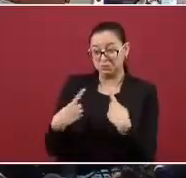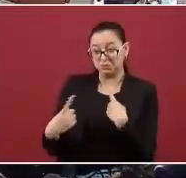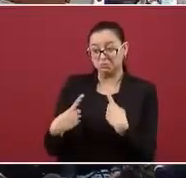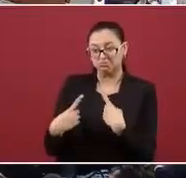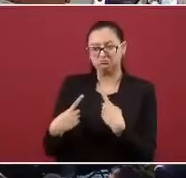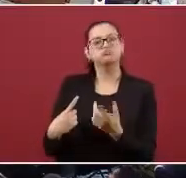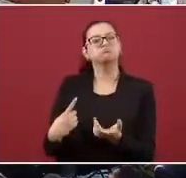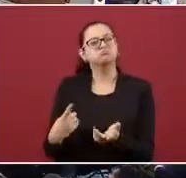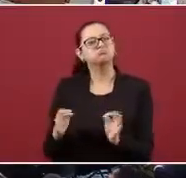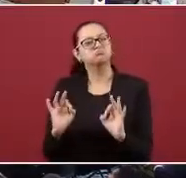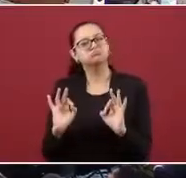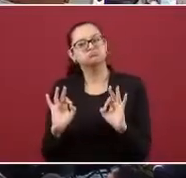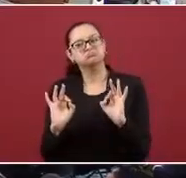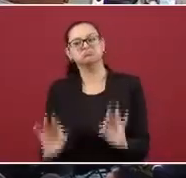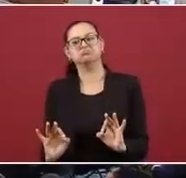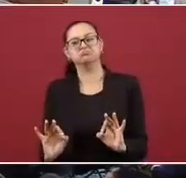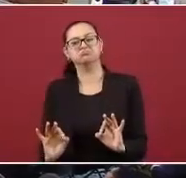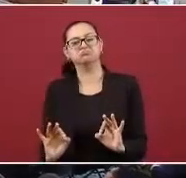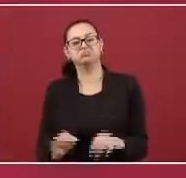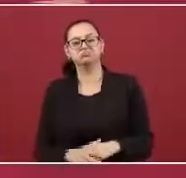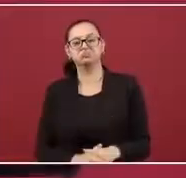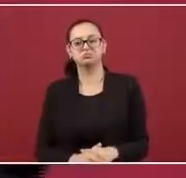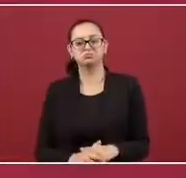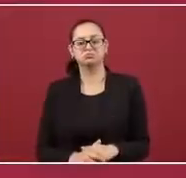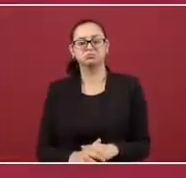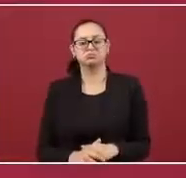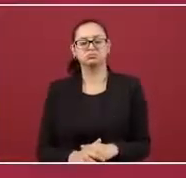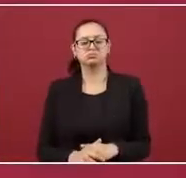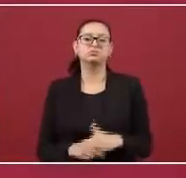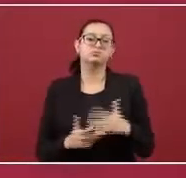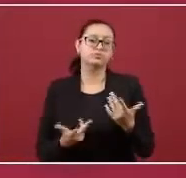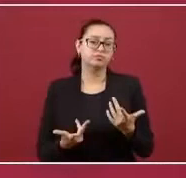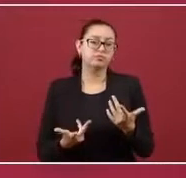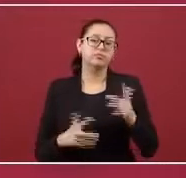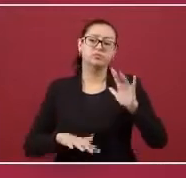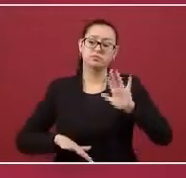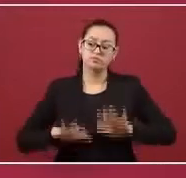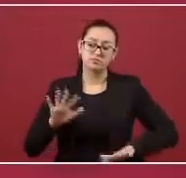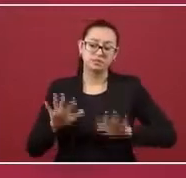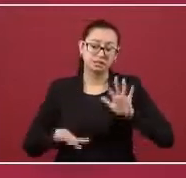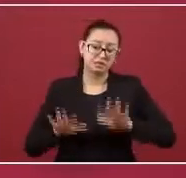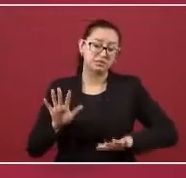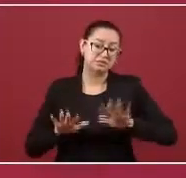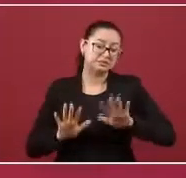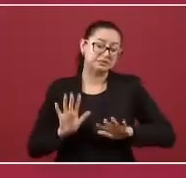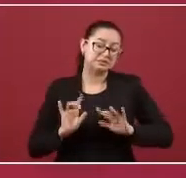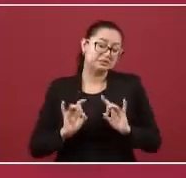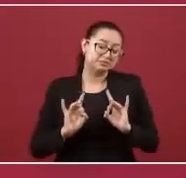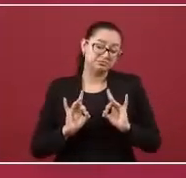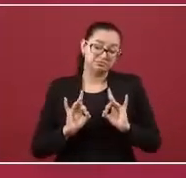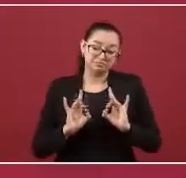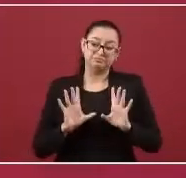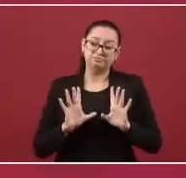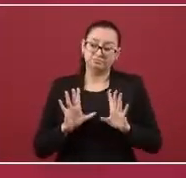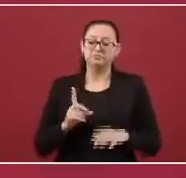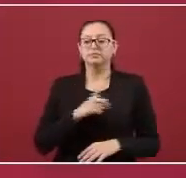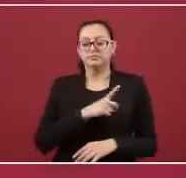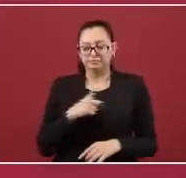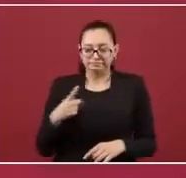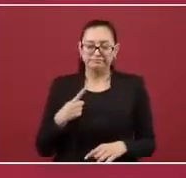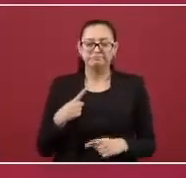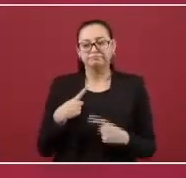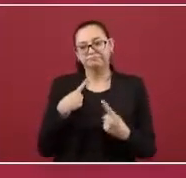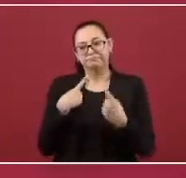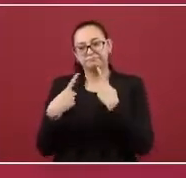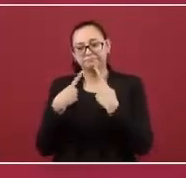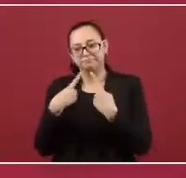bueno, ¿sí? Y de vez en cuando pues se tiene que tener el debate